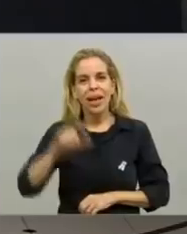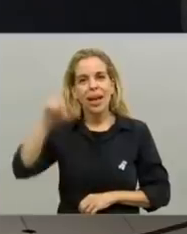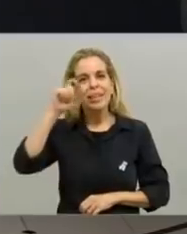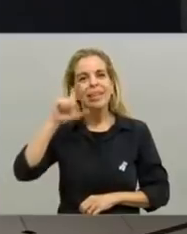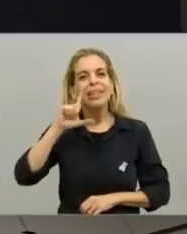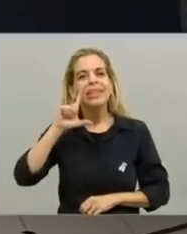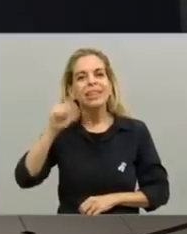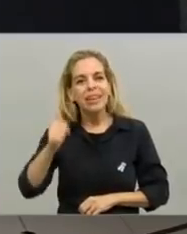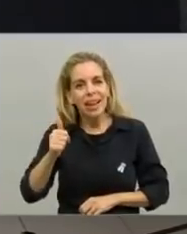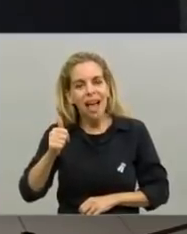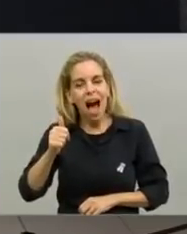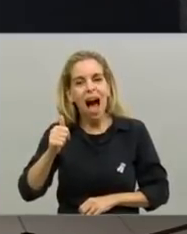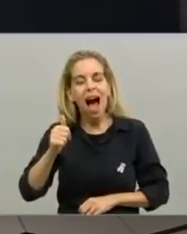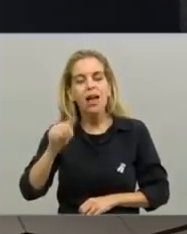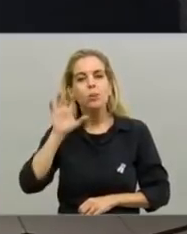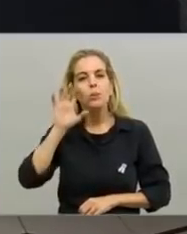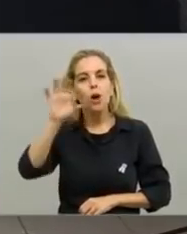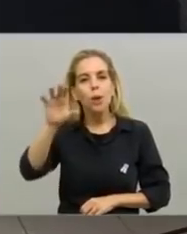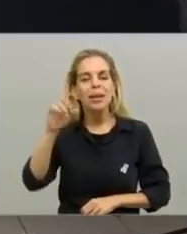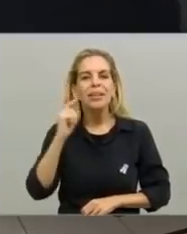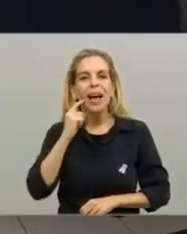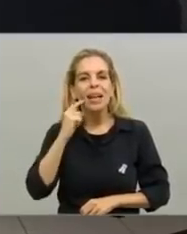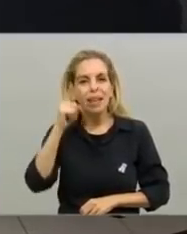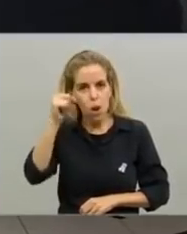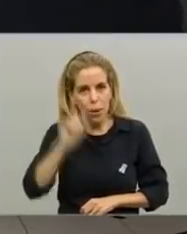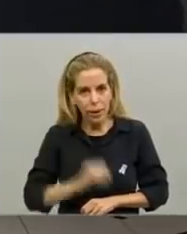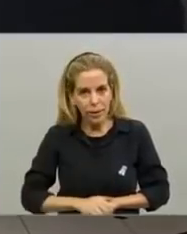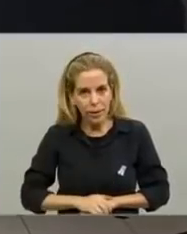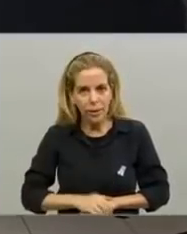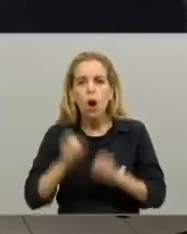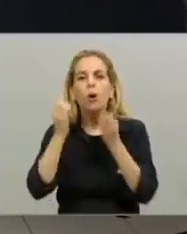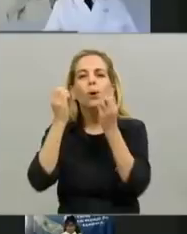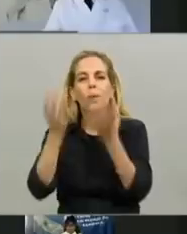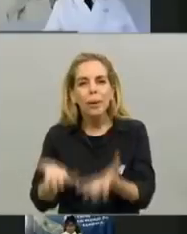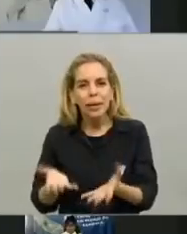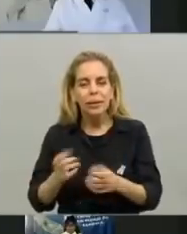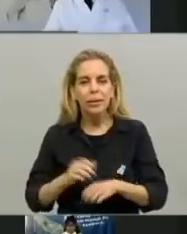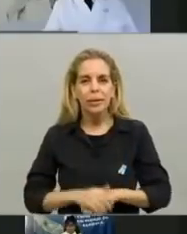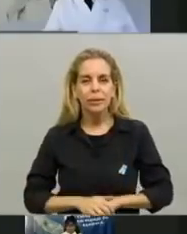Cecilia Guadalupe Escalante, de San Luis. ¿Cómo estás?